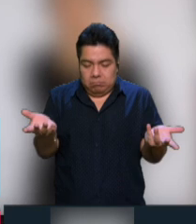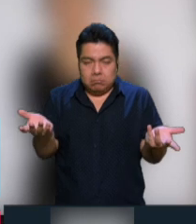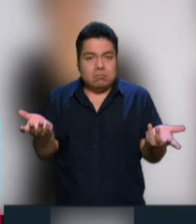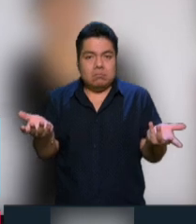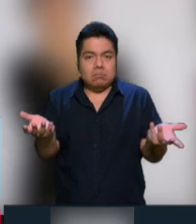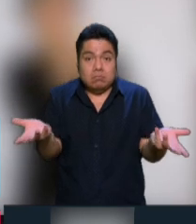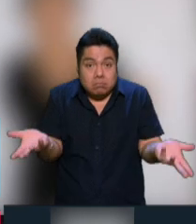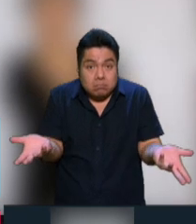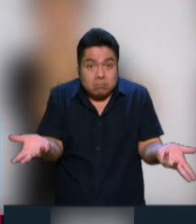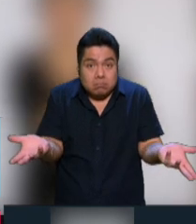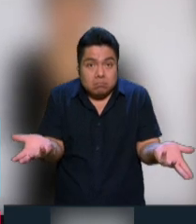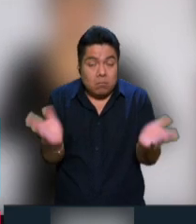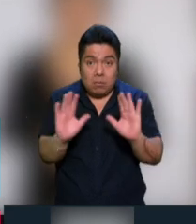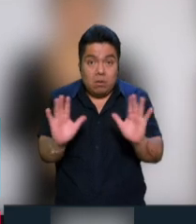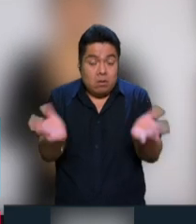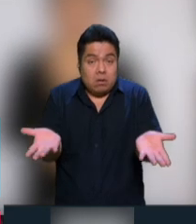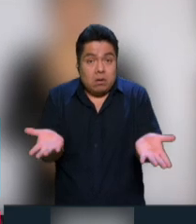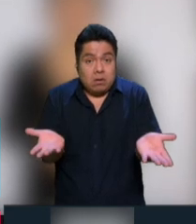o puede